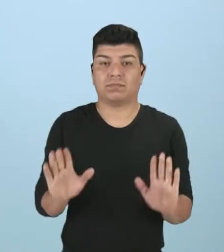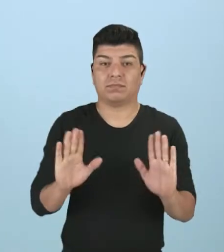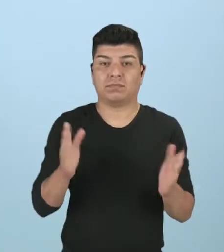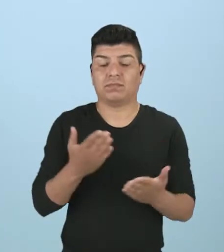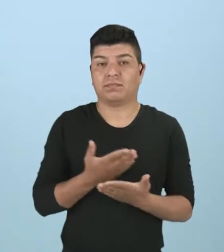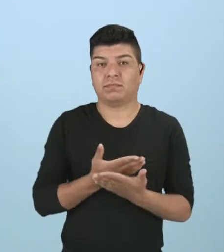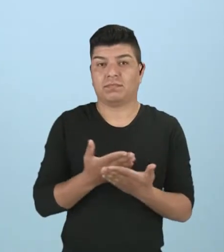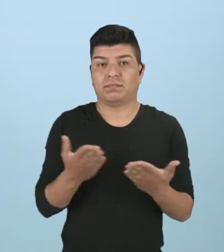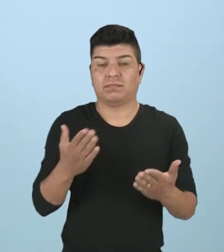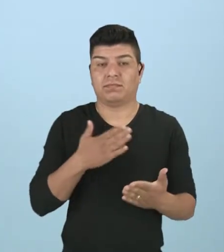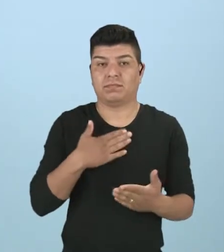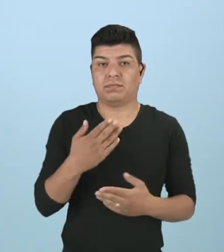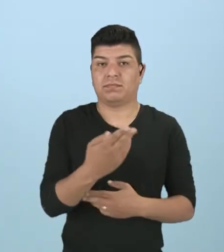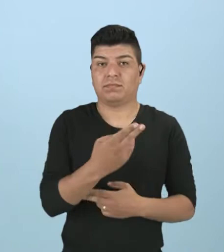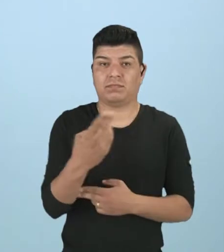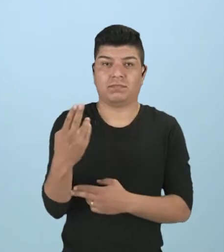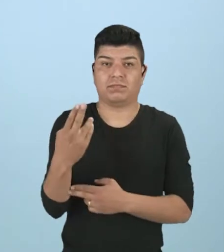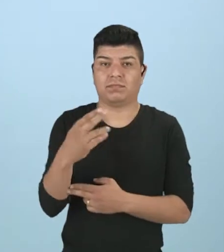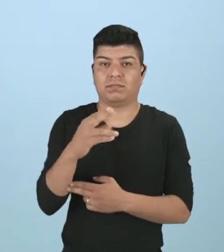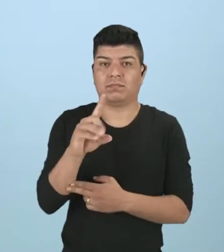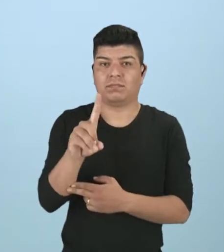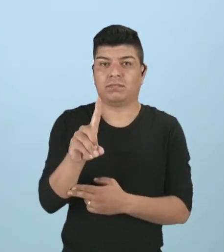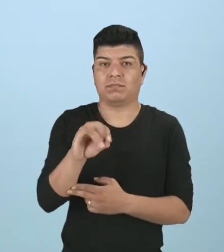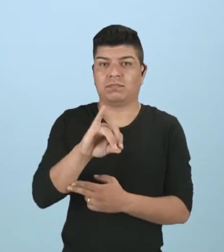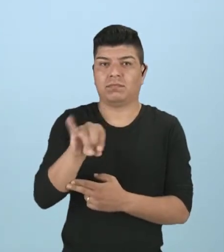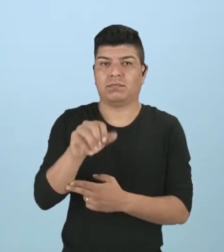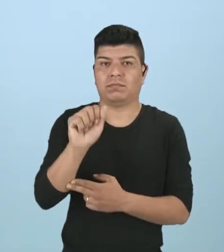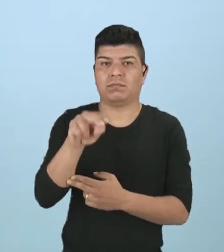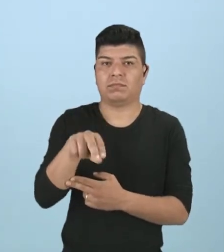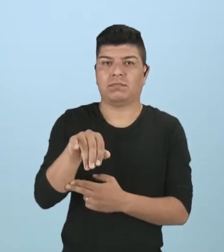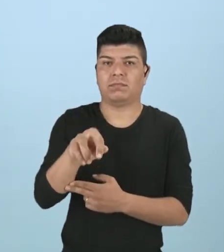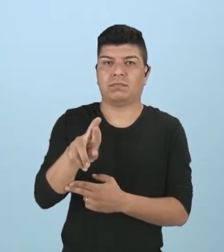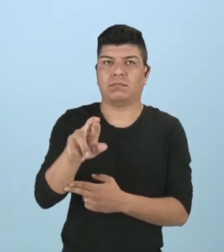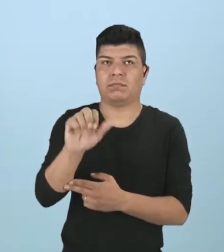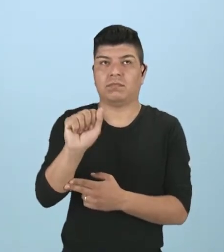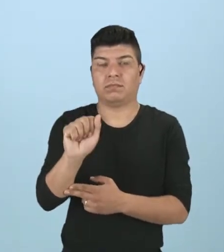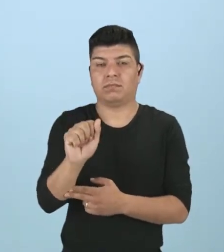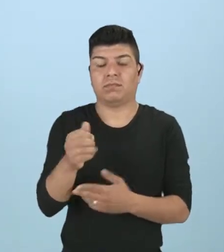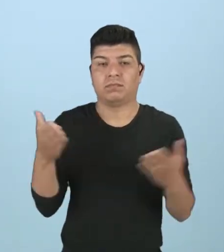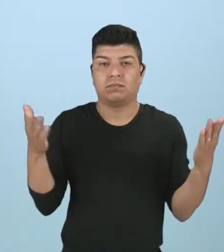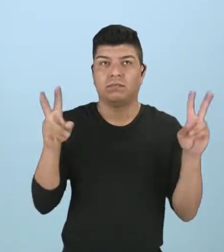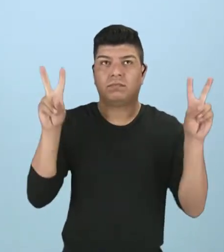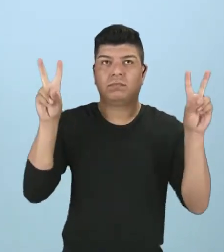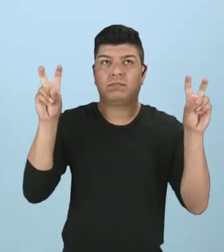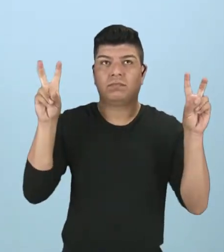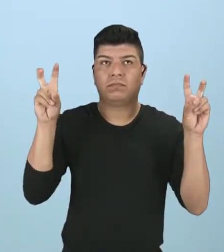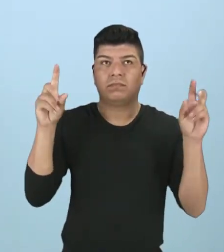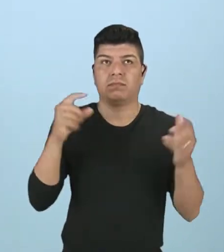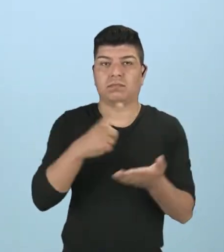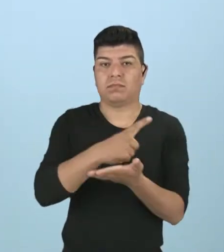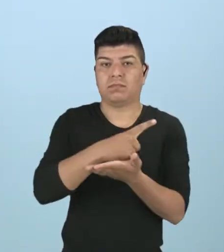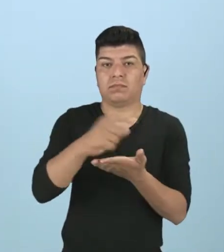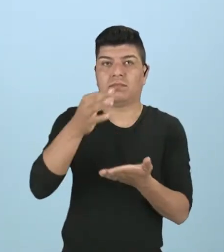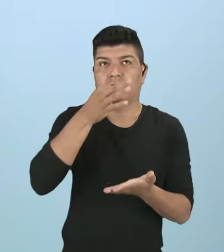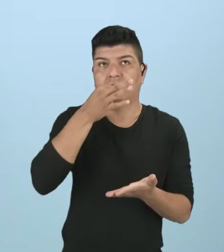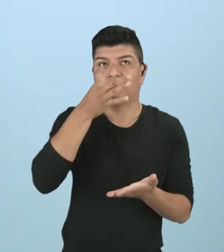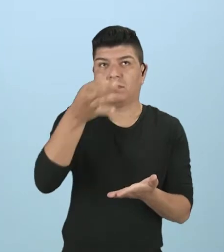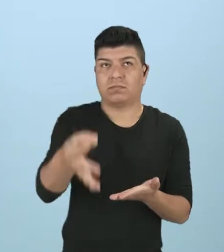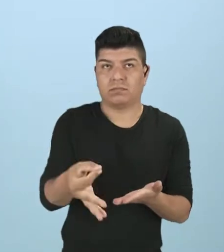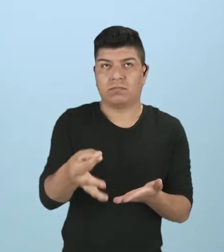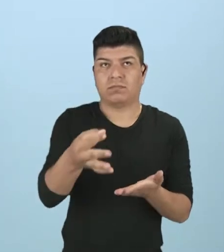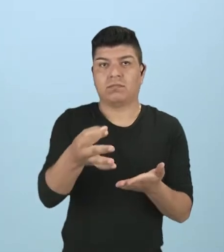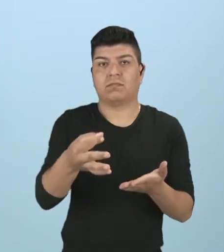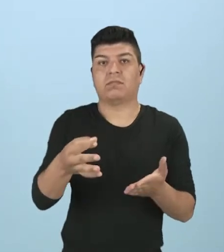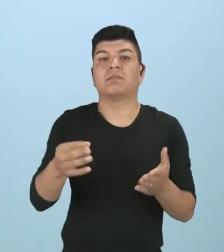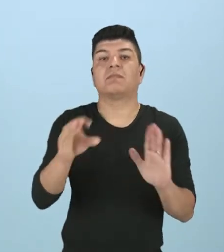Hola a todos, mi nombre es Deyanira y en la clase de hoy veremos el artículo de opinión, concepto, género